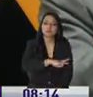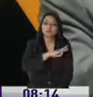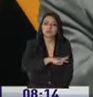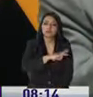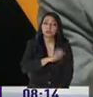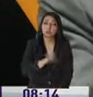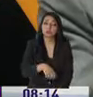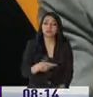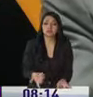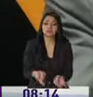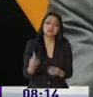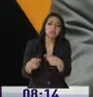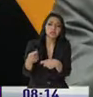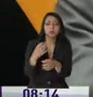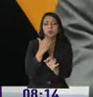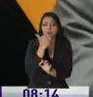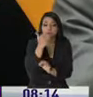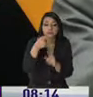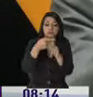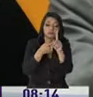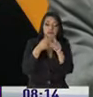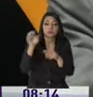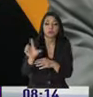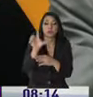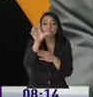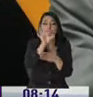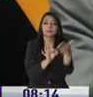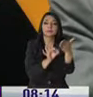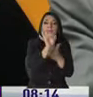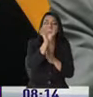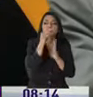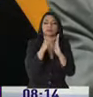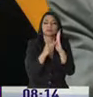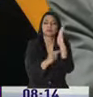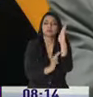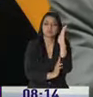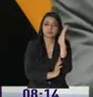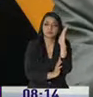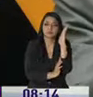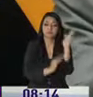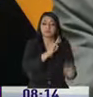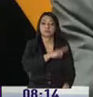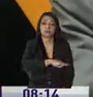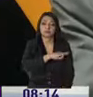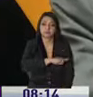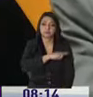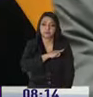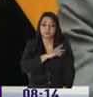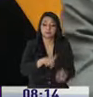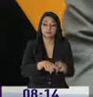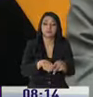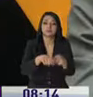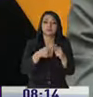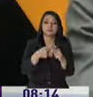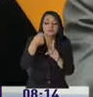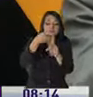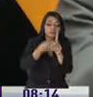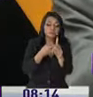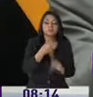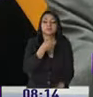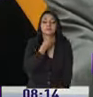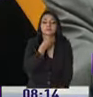podamos, durante el mes de julio, aprobar la normativa necesaria para, a partir de inicios de agosto,